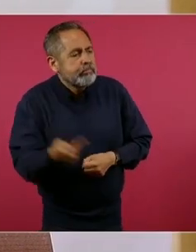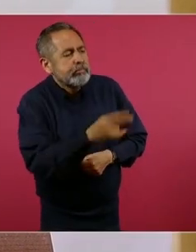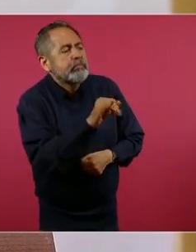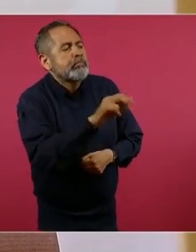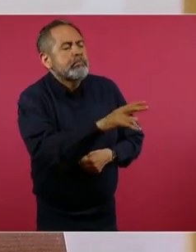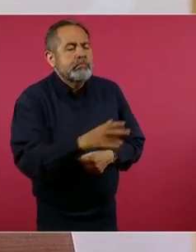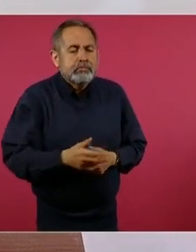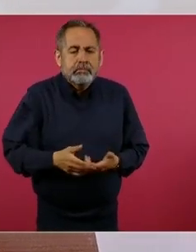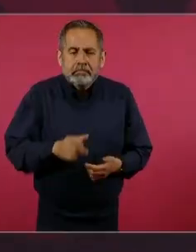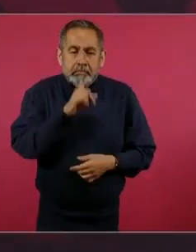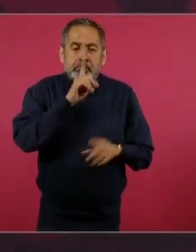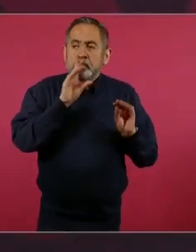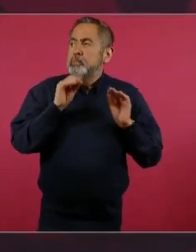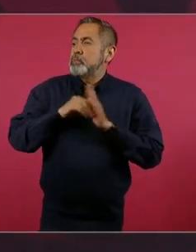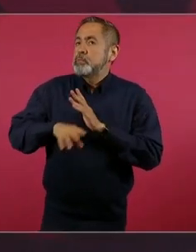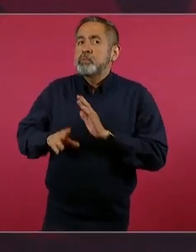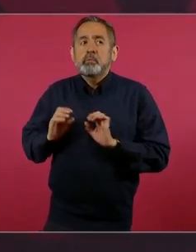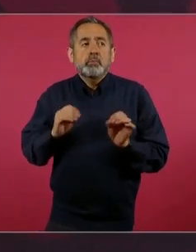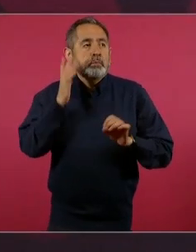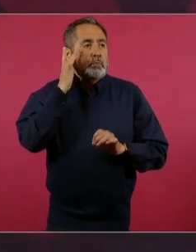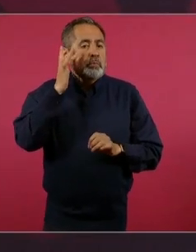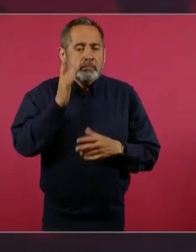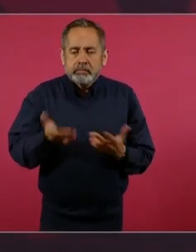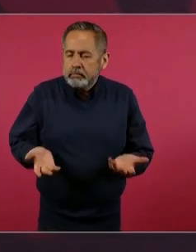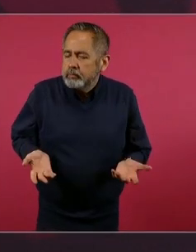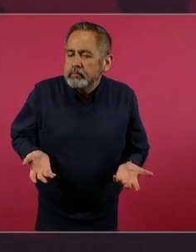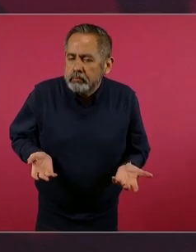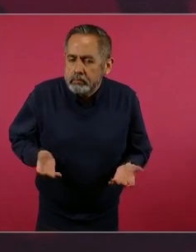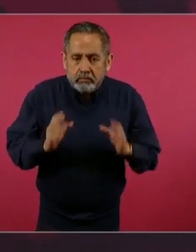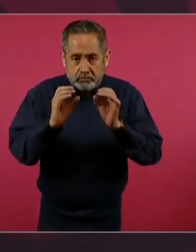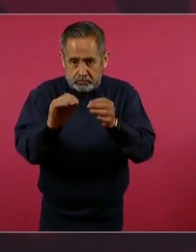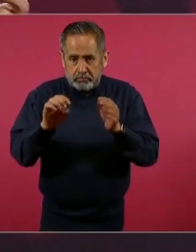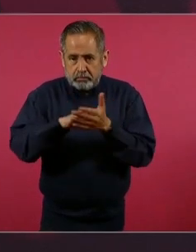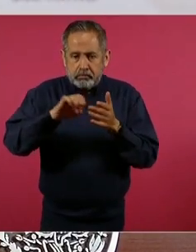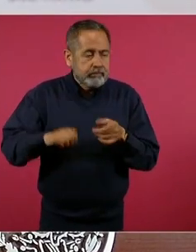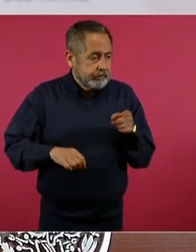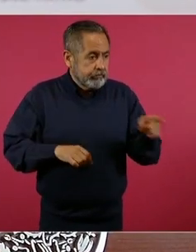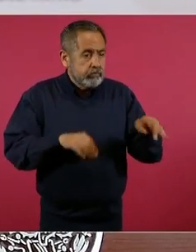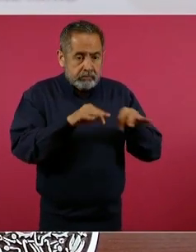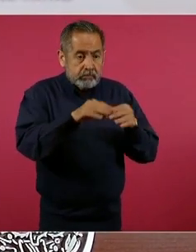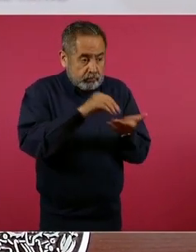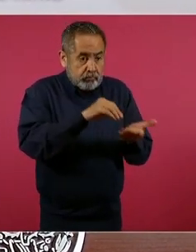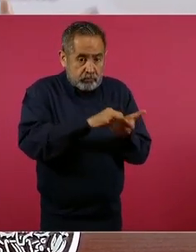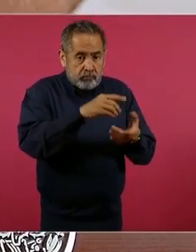O a un ministro o ministra en activo: